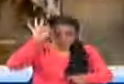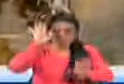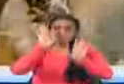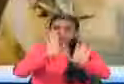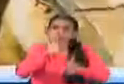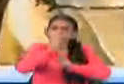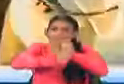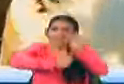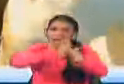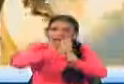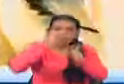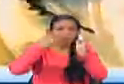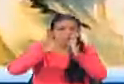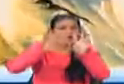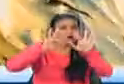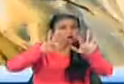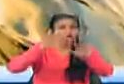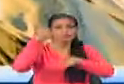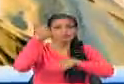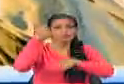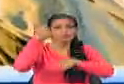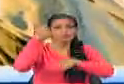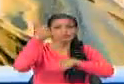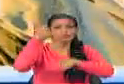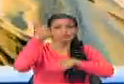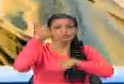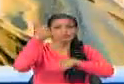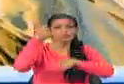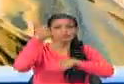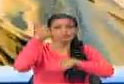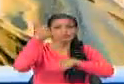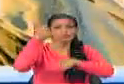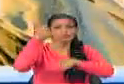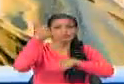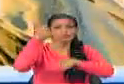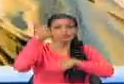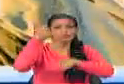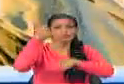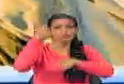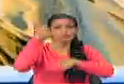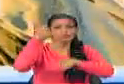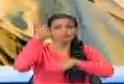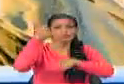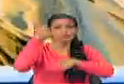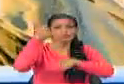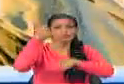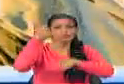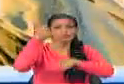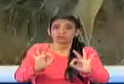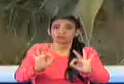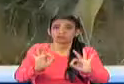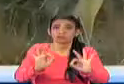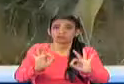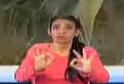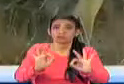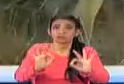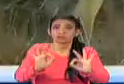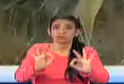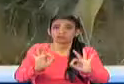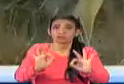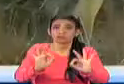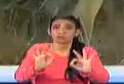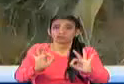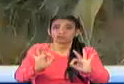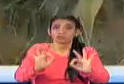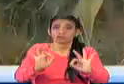adecuada de 8 a 10 años puede tardar esta planta en esta lista warmis que para ver escoges la mata se le ve lo que